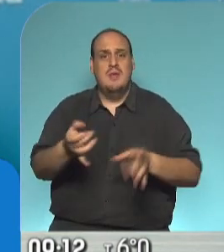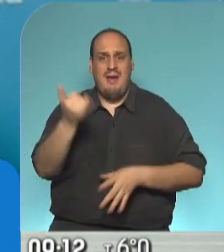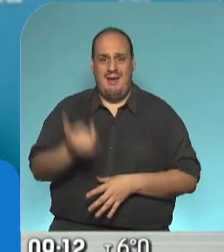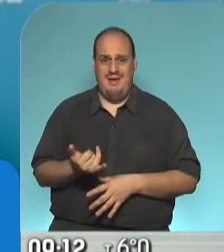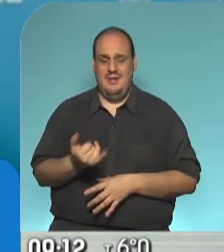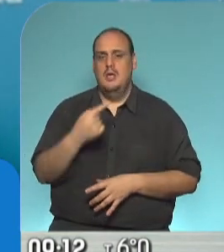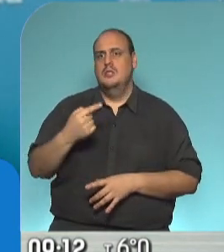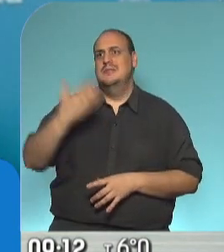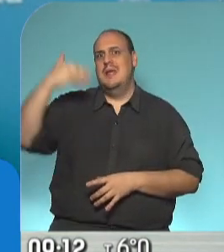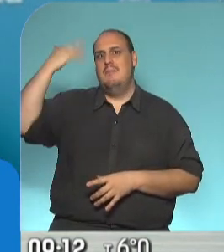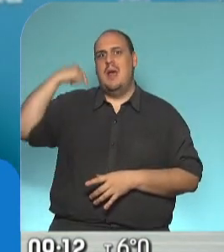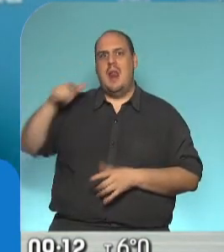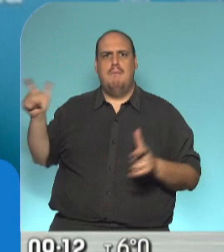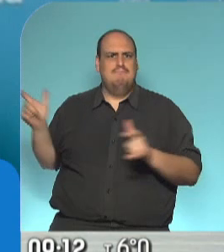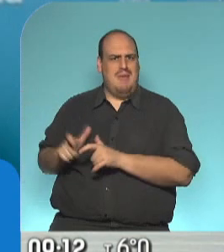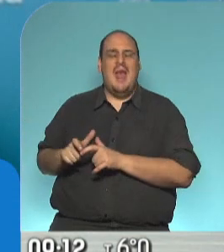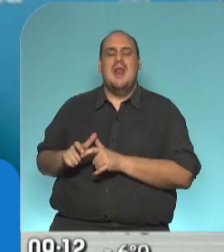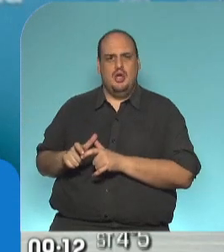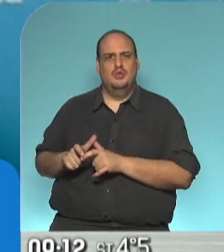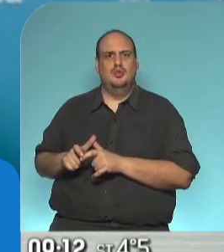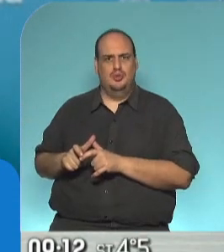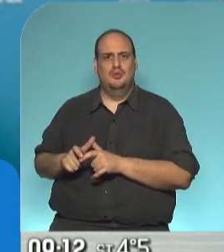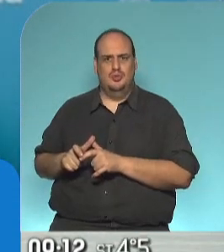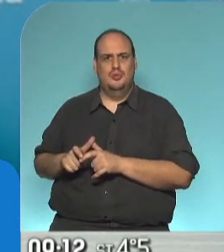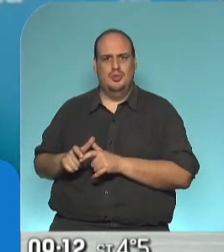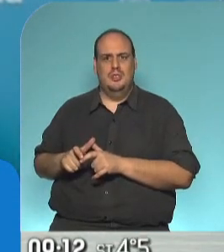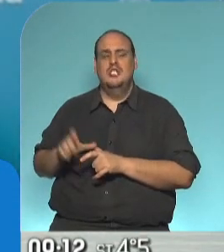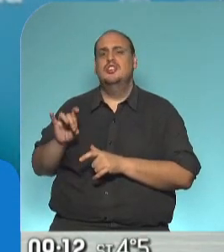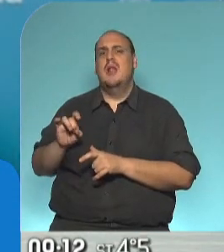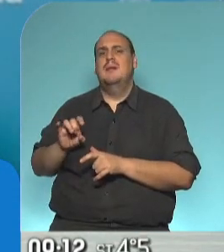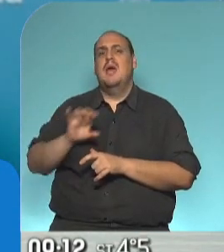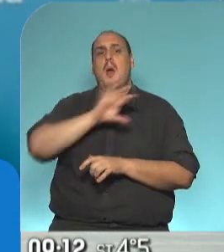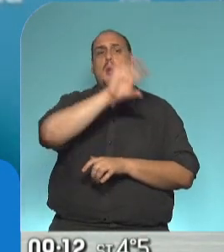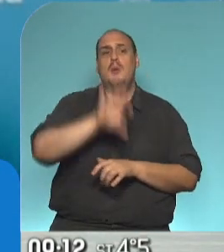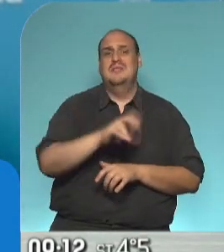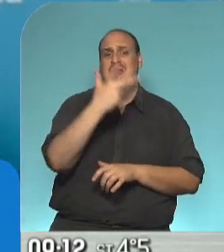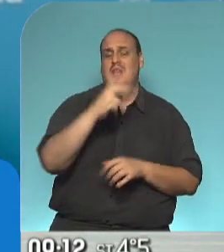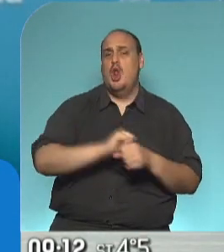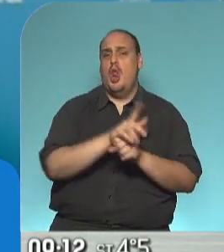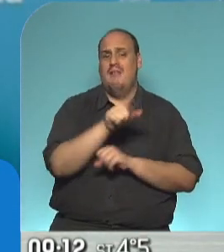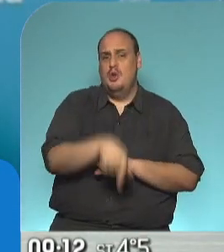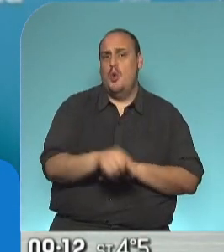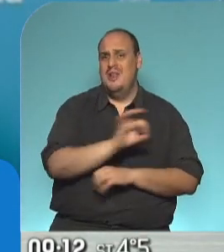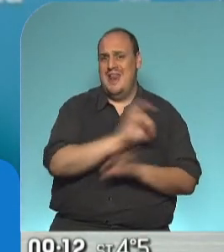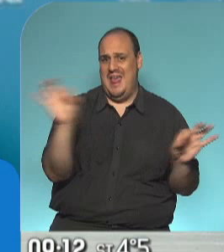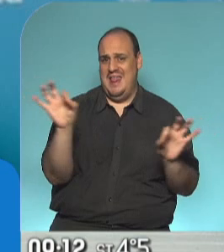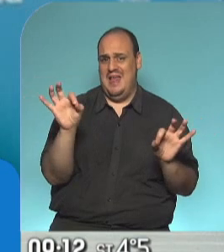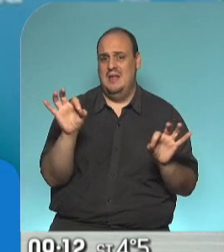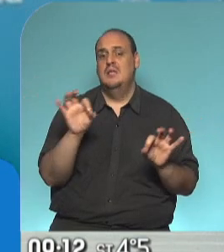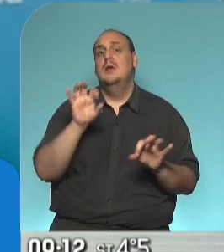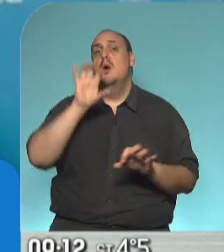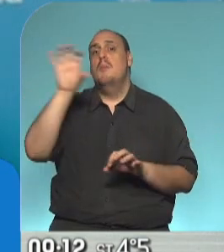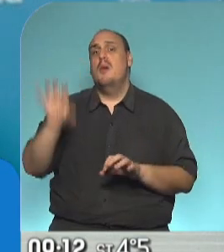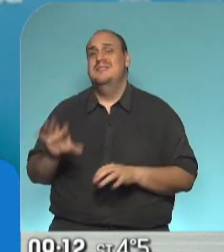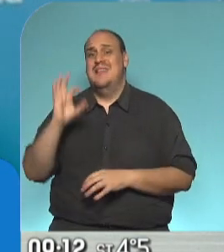que hace unas semanas eran muchas menos las provincias. Solo 3 provincias no confirmaron nuevos casos. 0 provincias no tienen